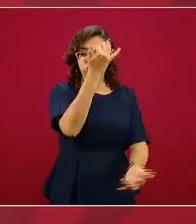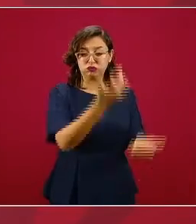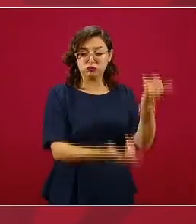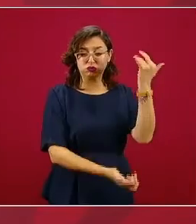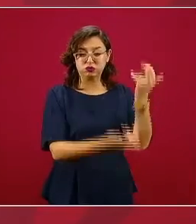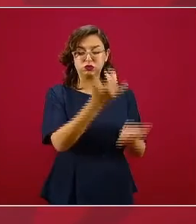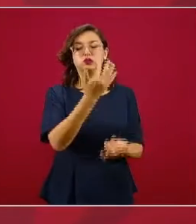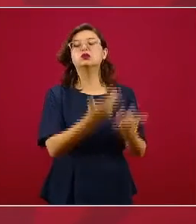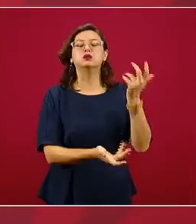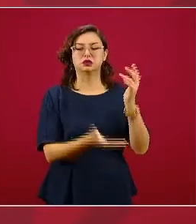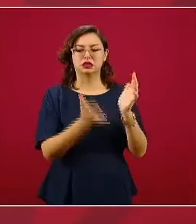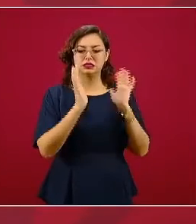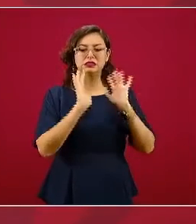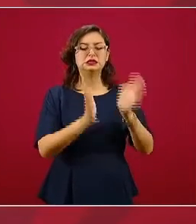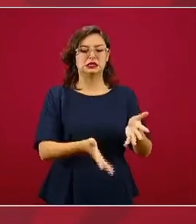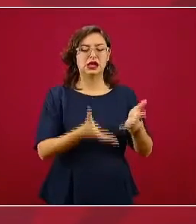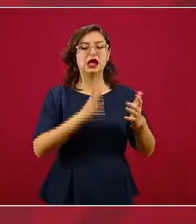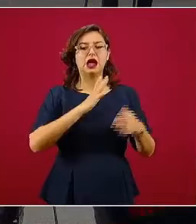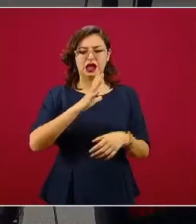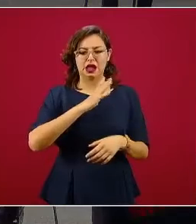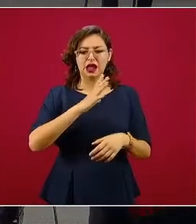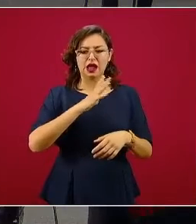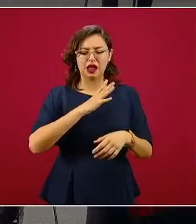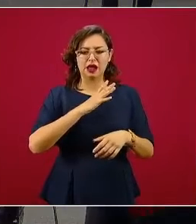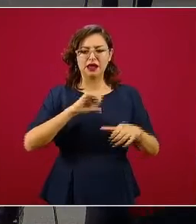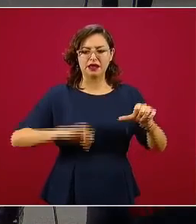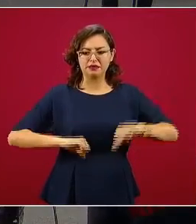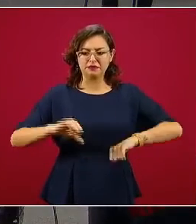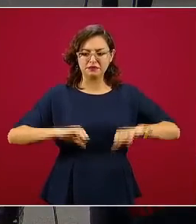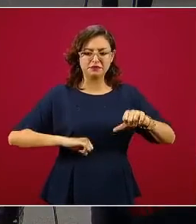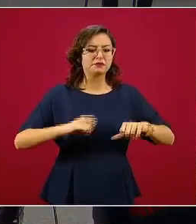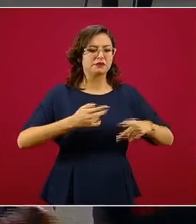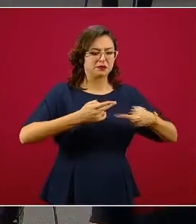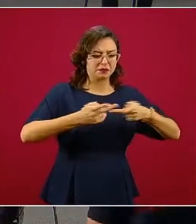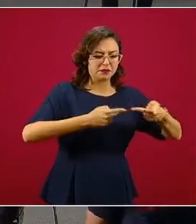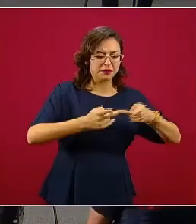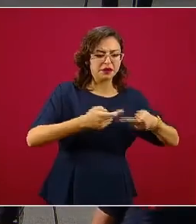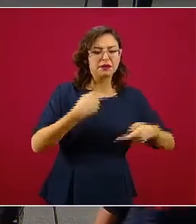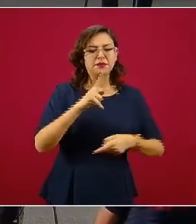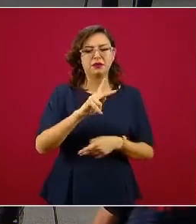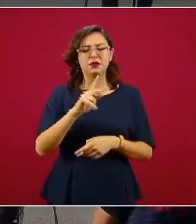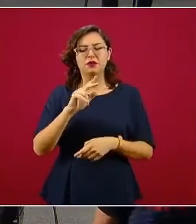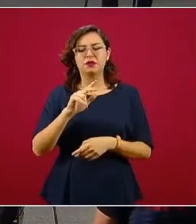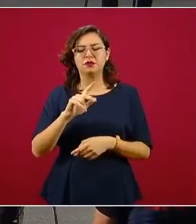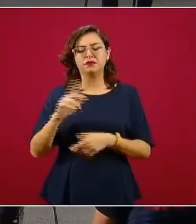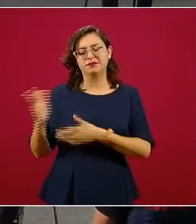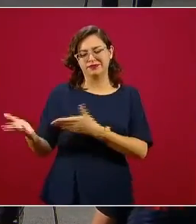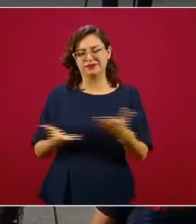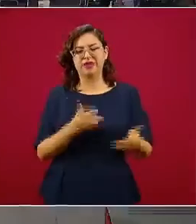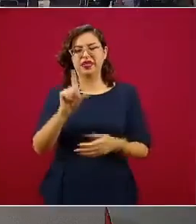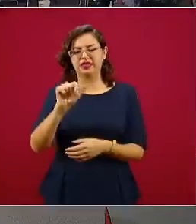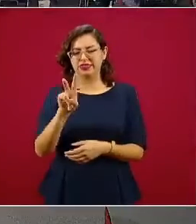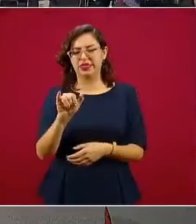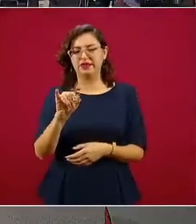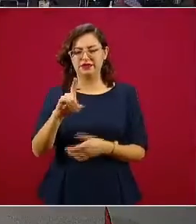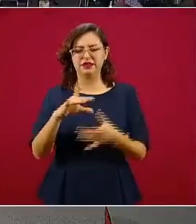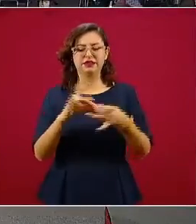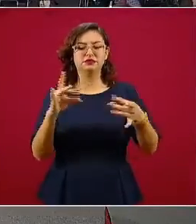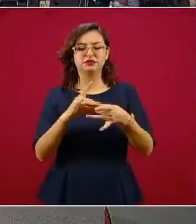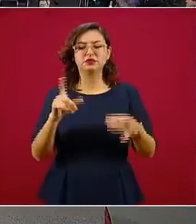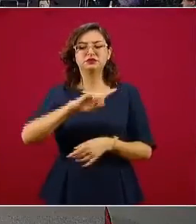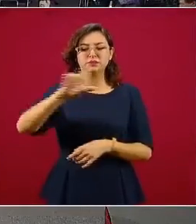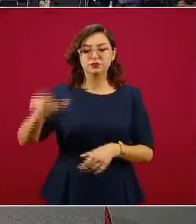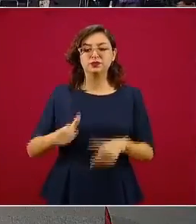actuando, pero vamos a escuchar a David y luego abrimos